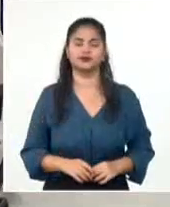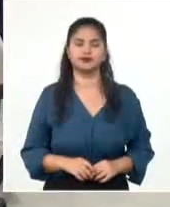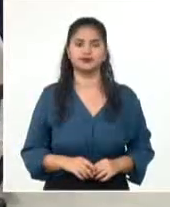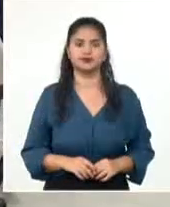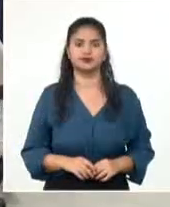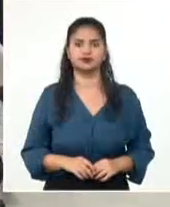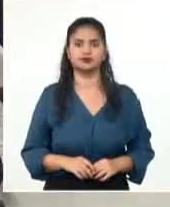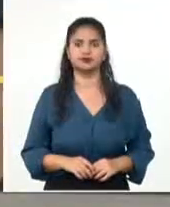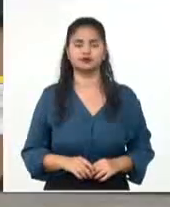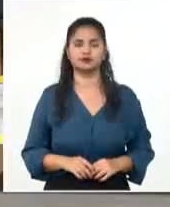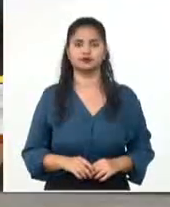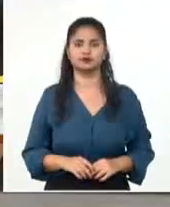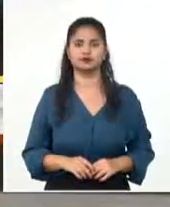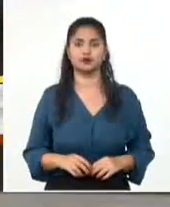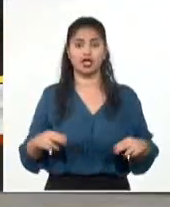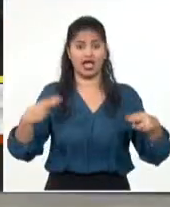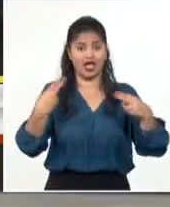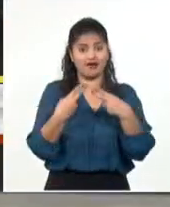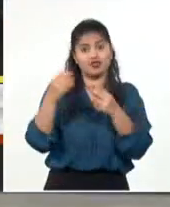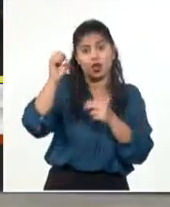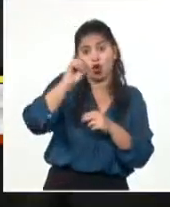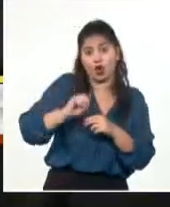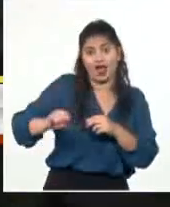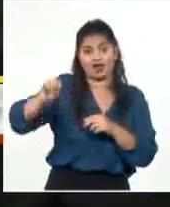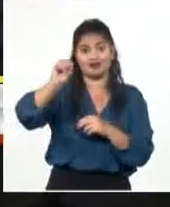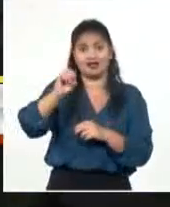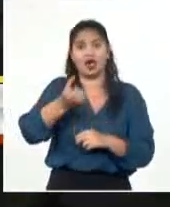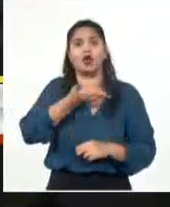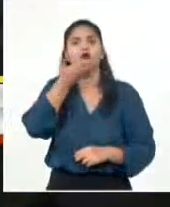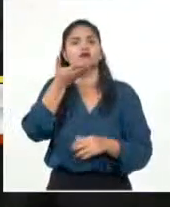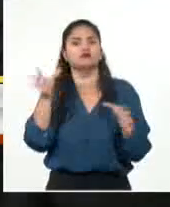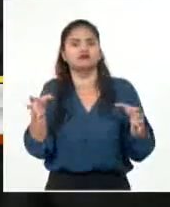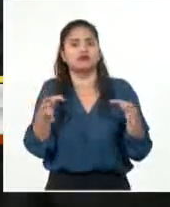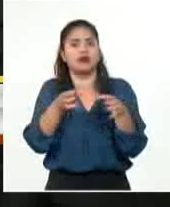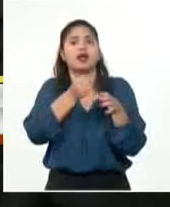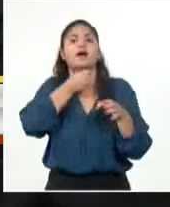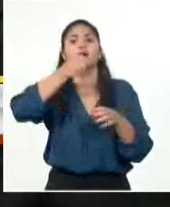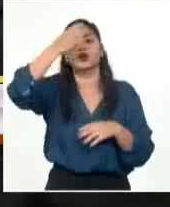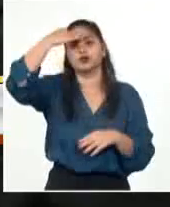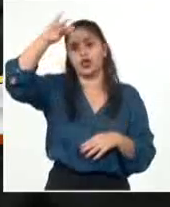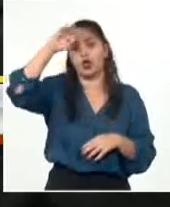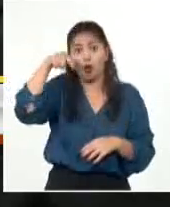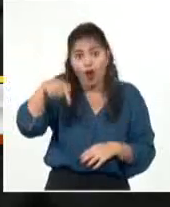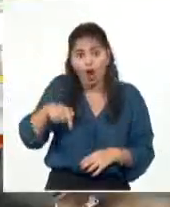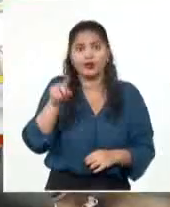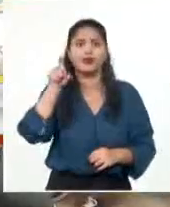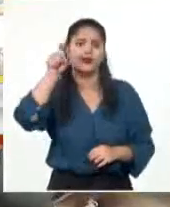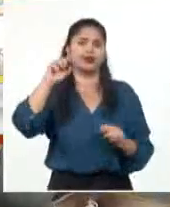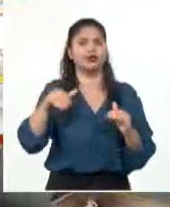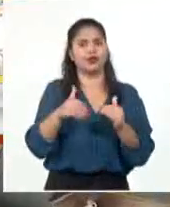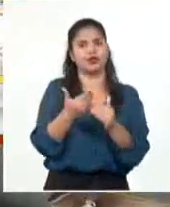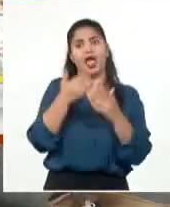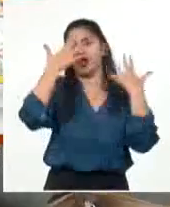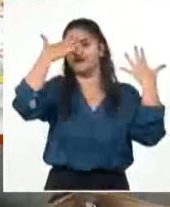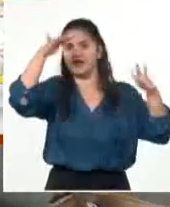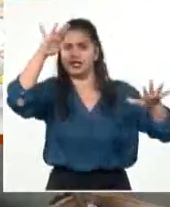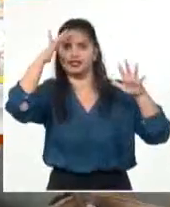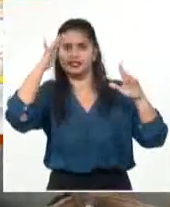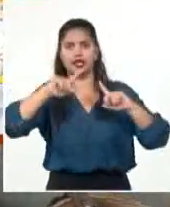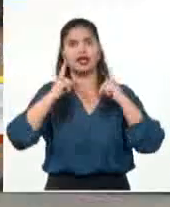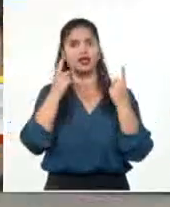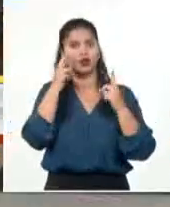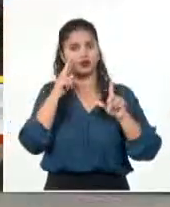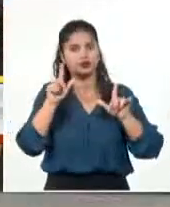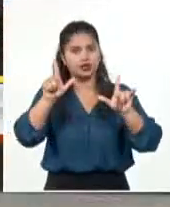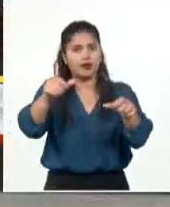El evento organizado por la Unión de Periodistas de Cuba inició su último día de sesiones con un reconocimiento a los trabajadores de la